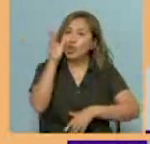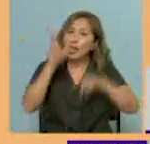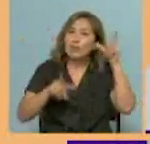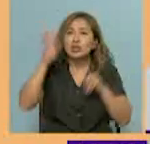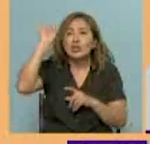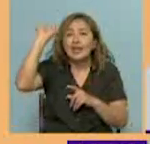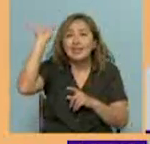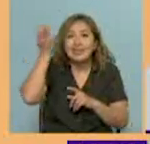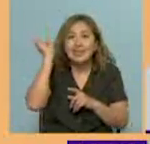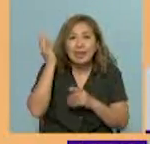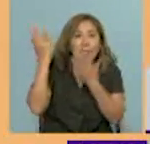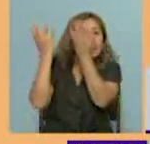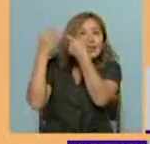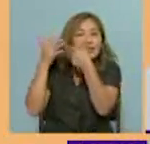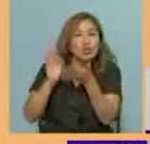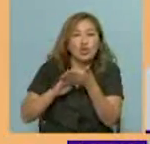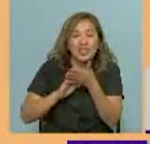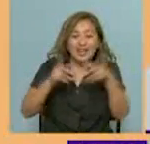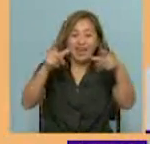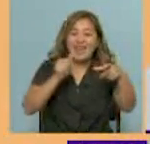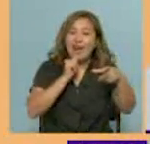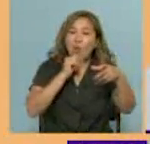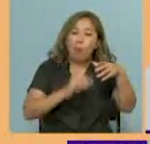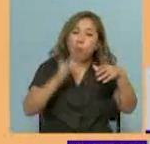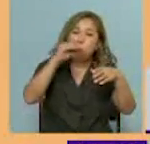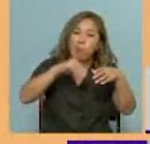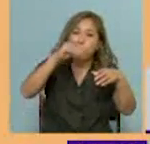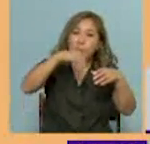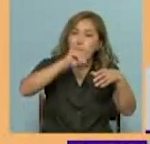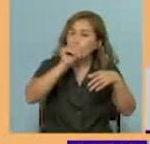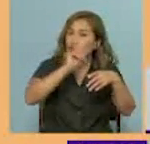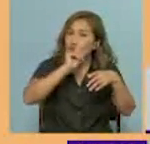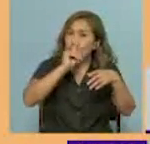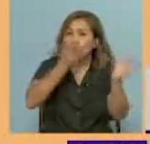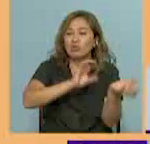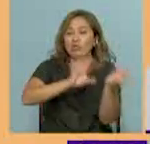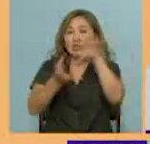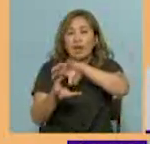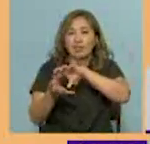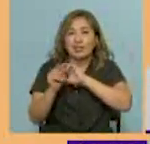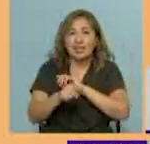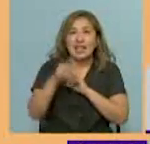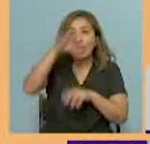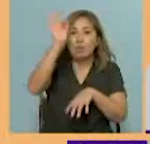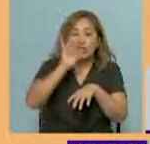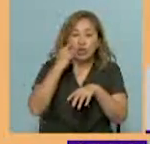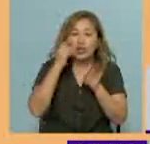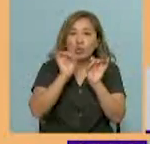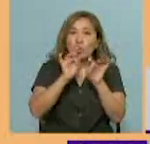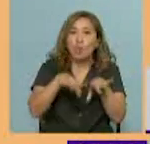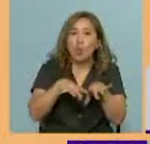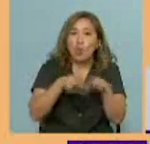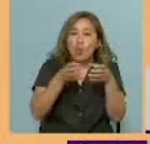tome conciencia y que elimine todos los recipientes que puedan ser criaderos para los mosquitos el mosquito va a poner los huevos